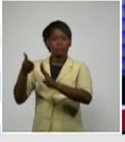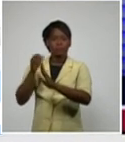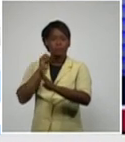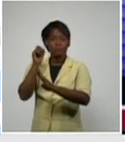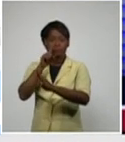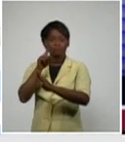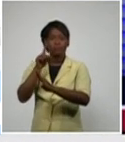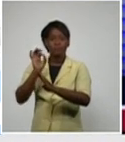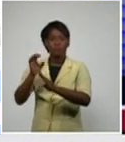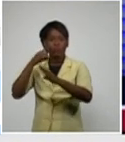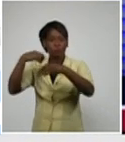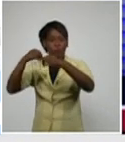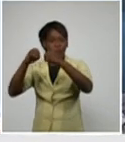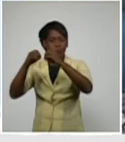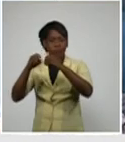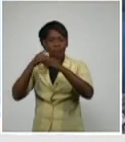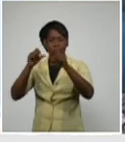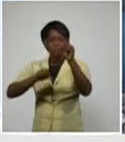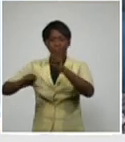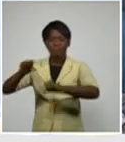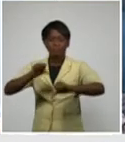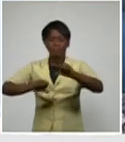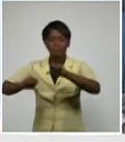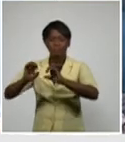la detección de la COVID-19.